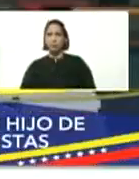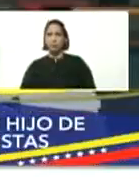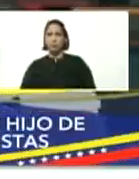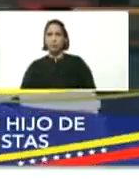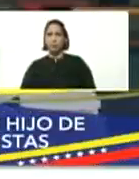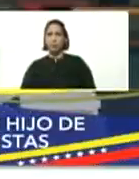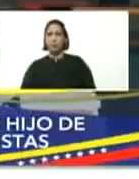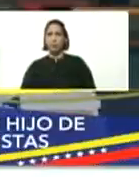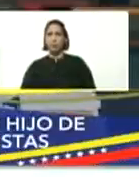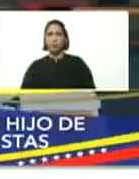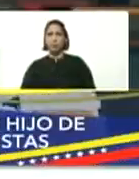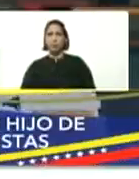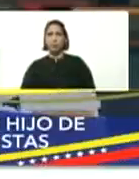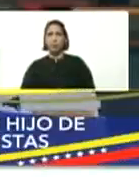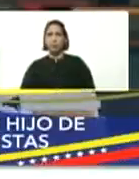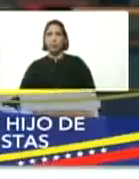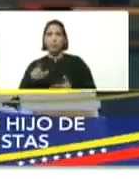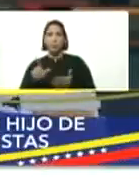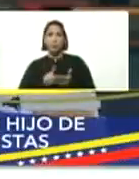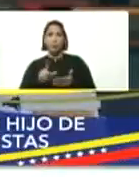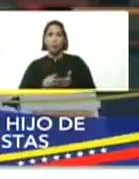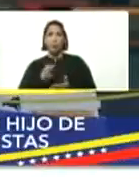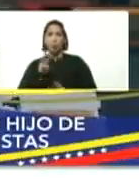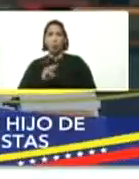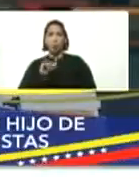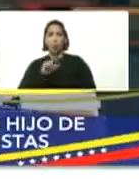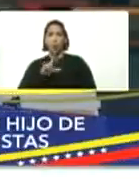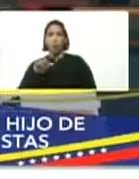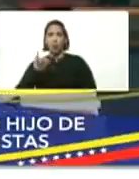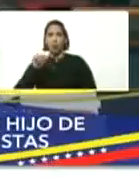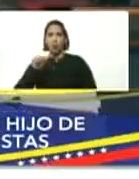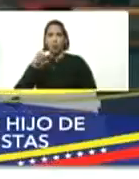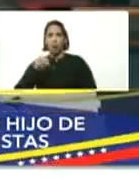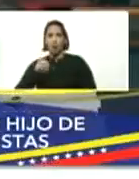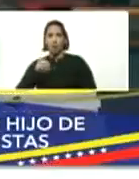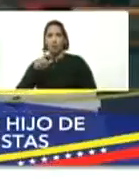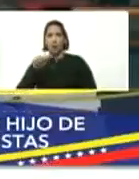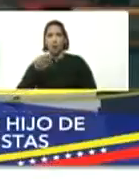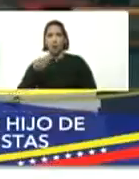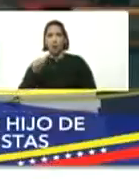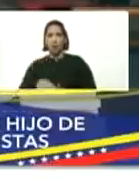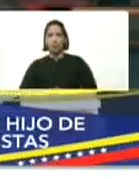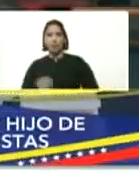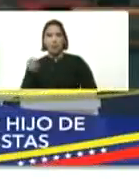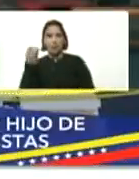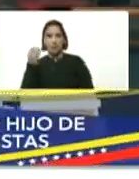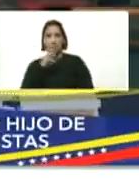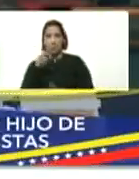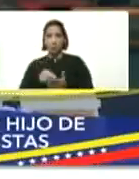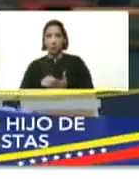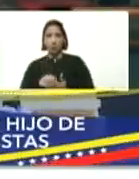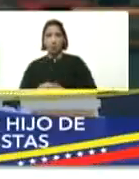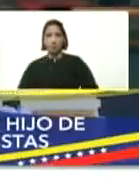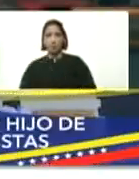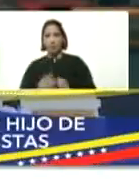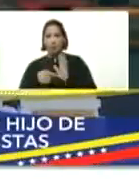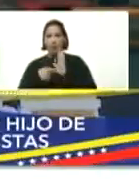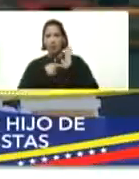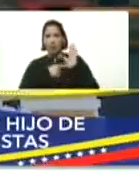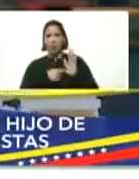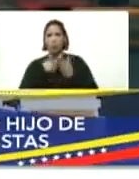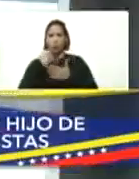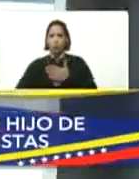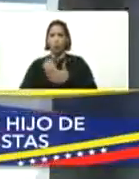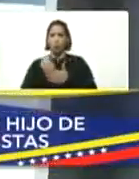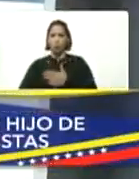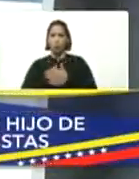el fondo editorial William Lara de la Asamblea Nacional. José Vicente Rangel, ejemplo de lucha.